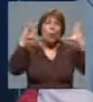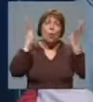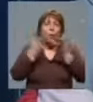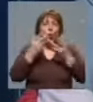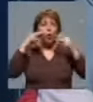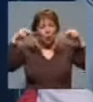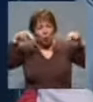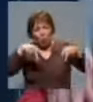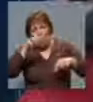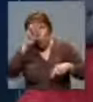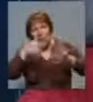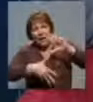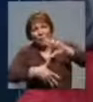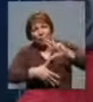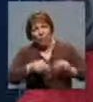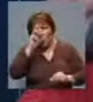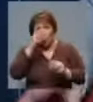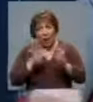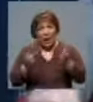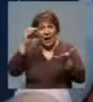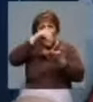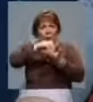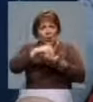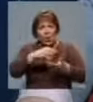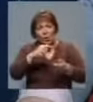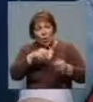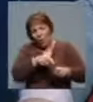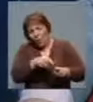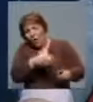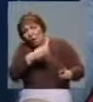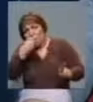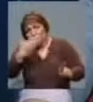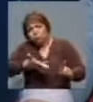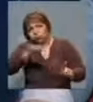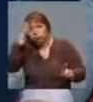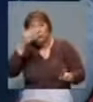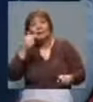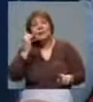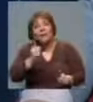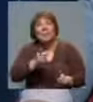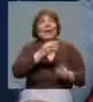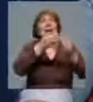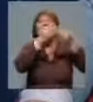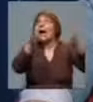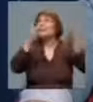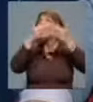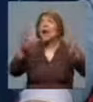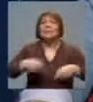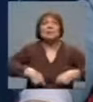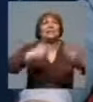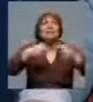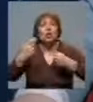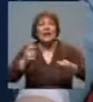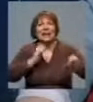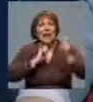tiene en este momento de latinoamérica y Uruguay está en ese paquete sino la cantidad también de mercados que se abrieron y